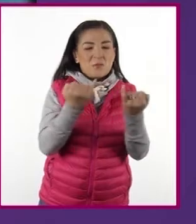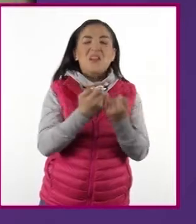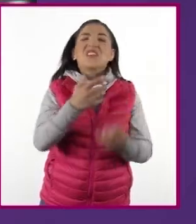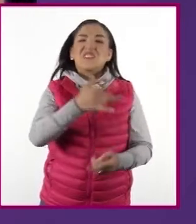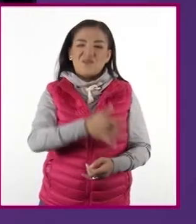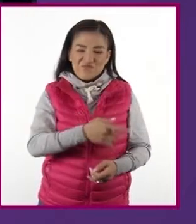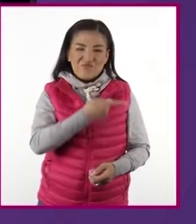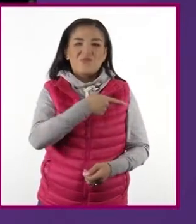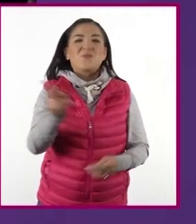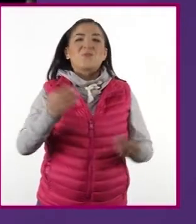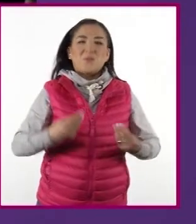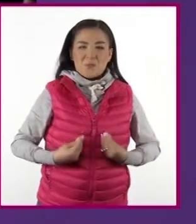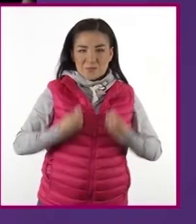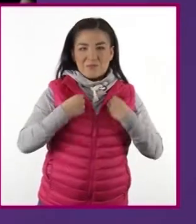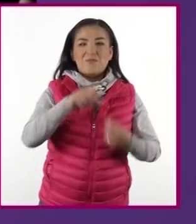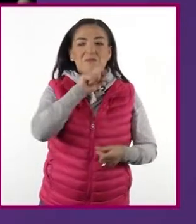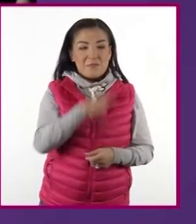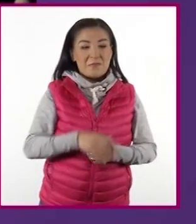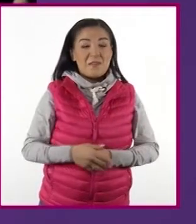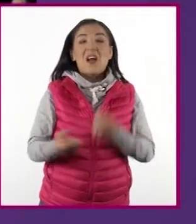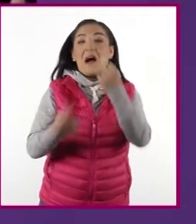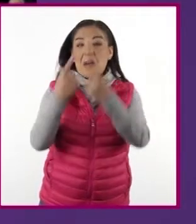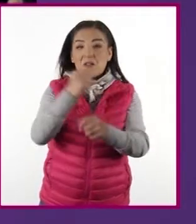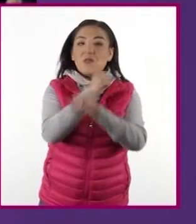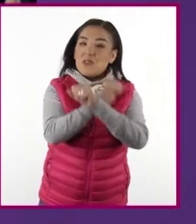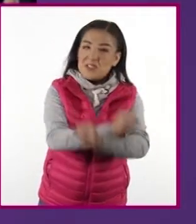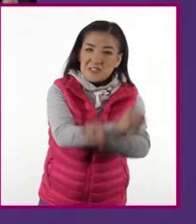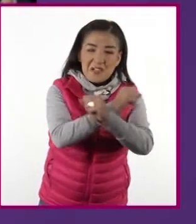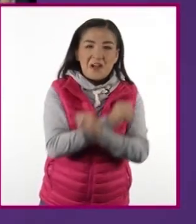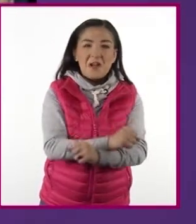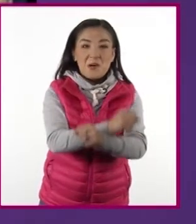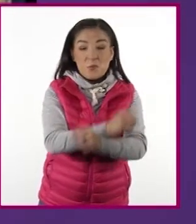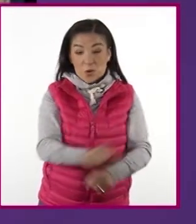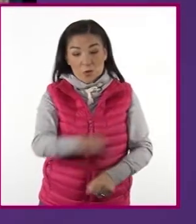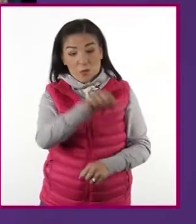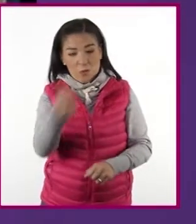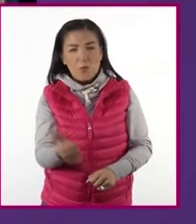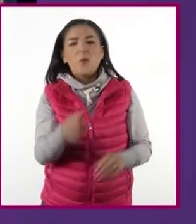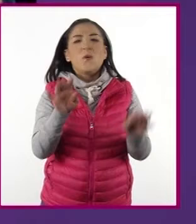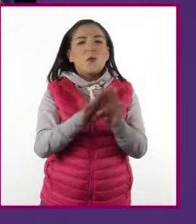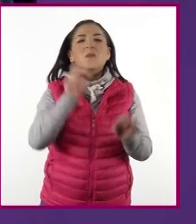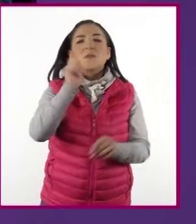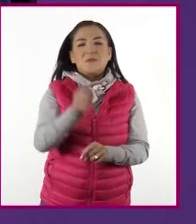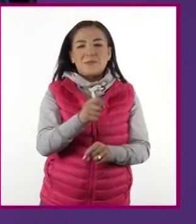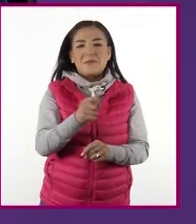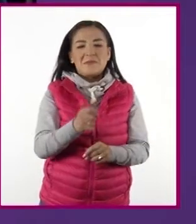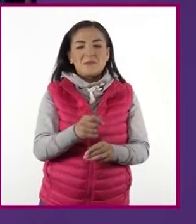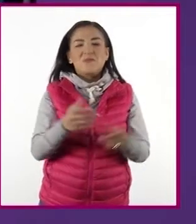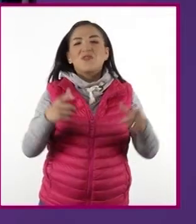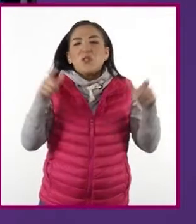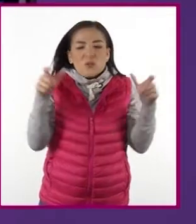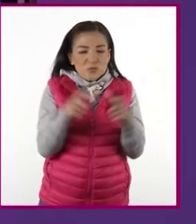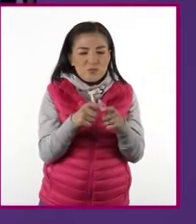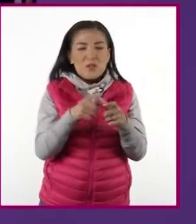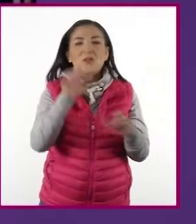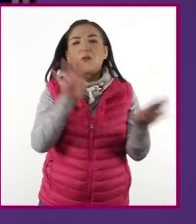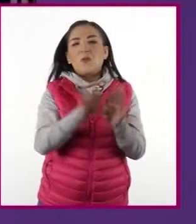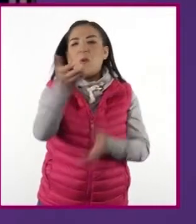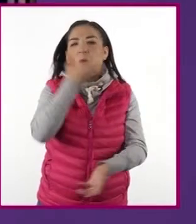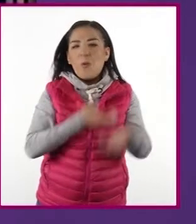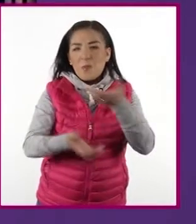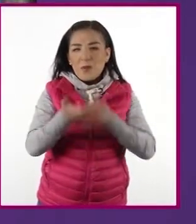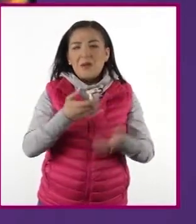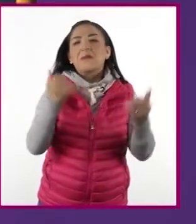pobreza. Algunos fueron esclavos y otros se desempeñaron como pequeños comerciantes o